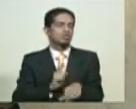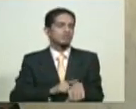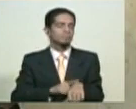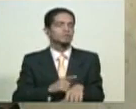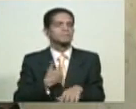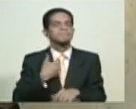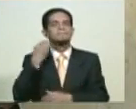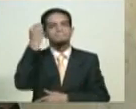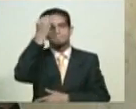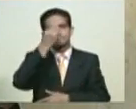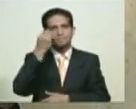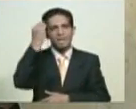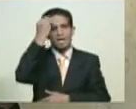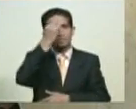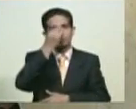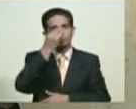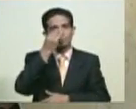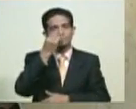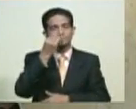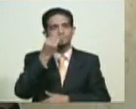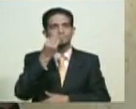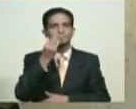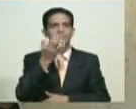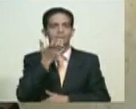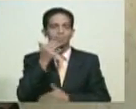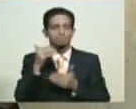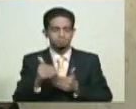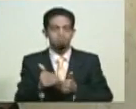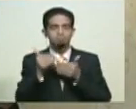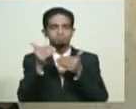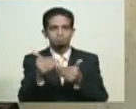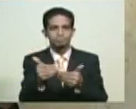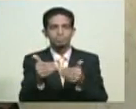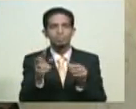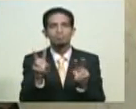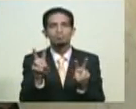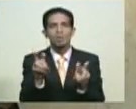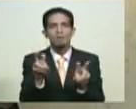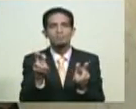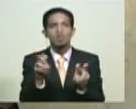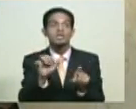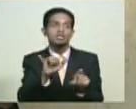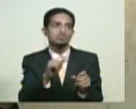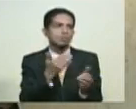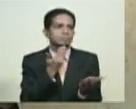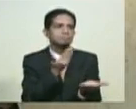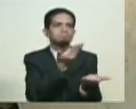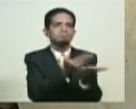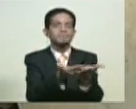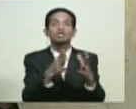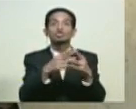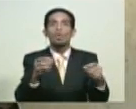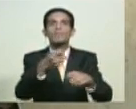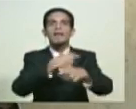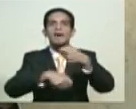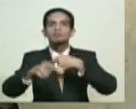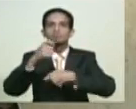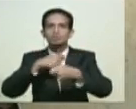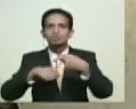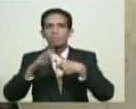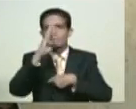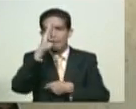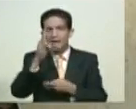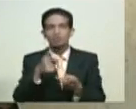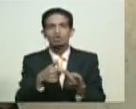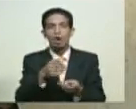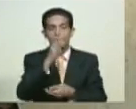Pienso que pudiéramos plantearnos una nueva meta. Y así se lo planteo a toda la asociación bancaria, a la banca pública, al Banco